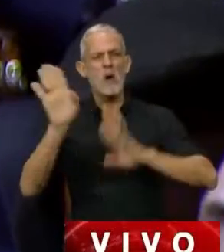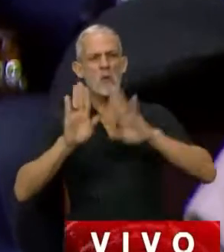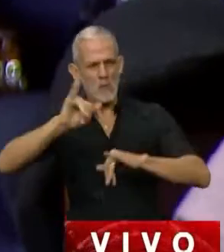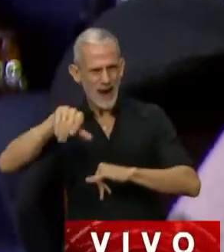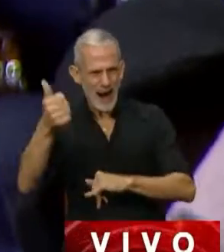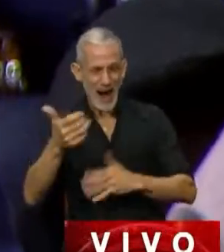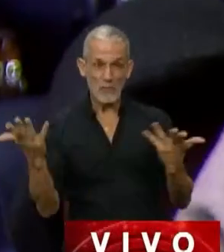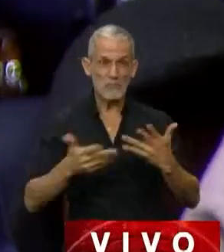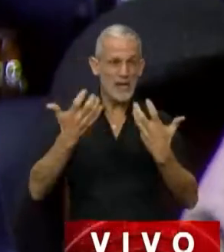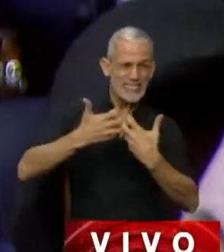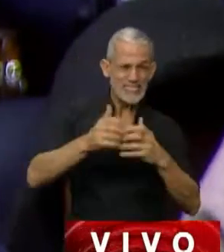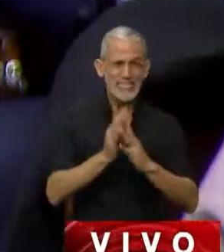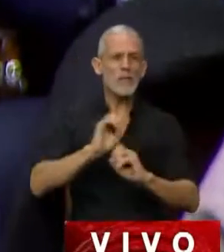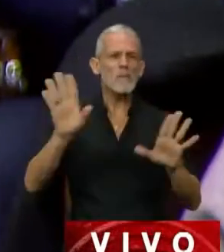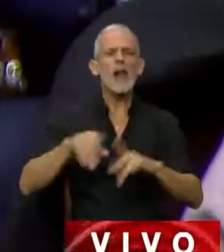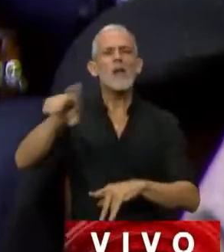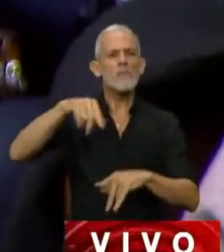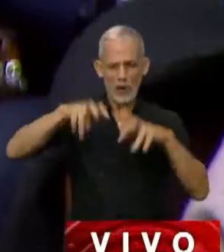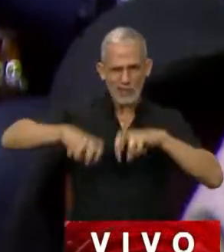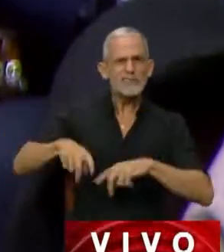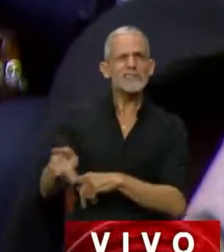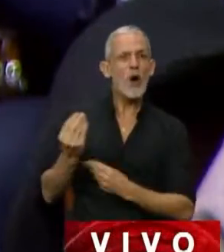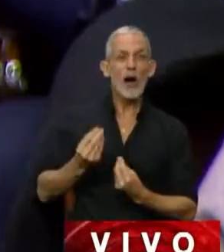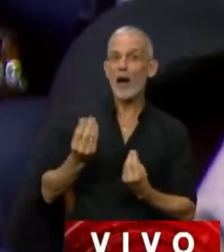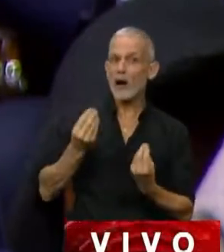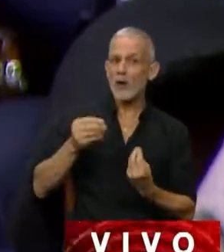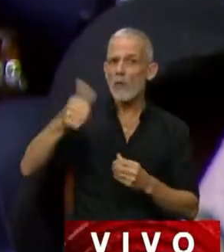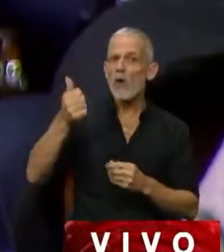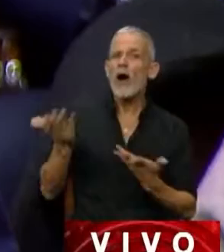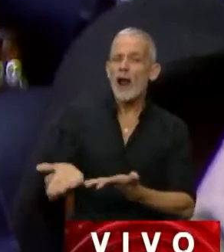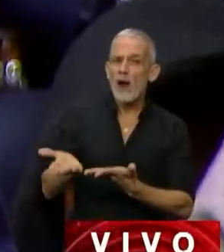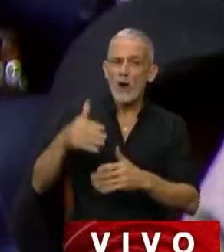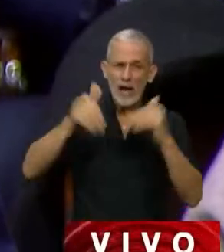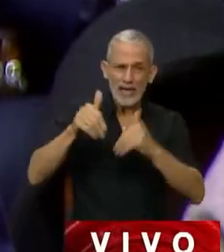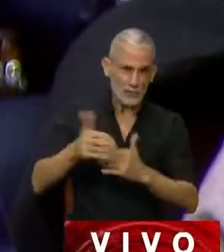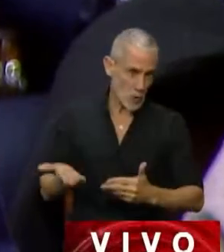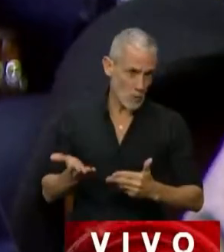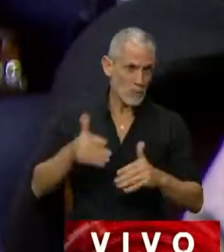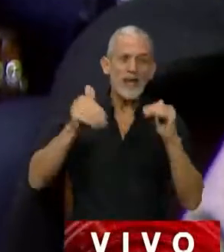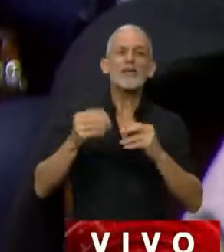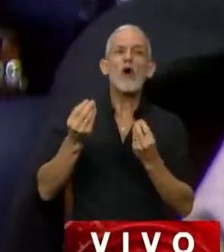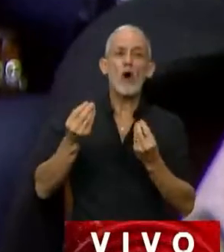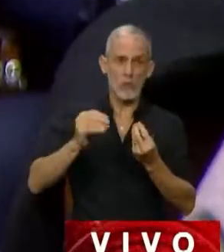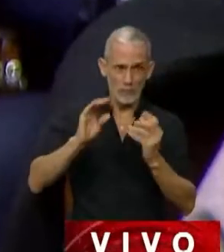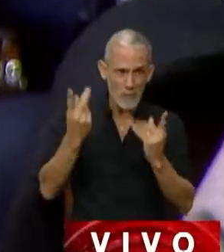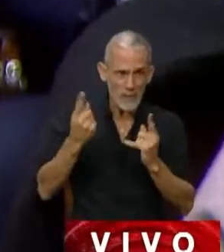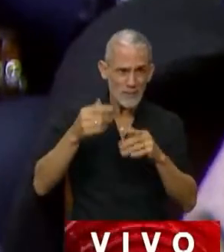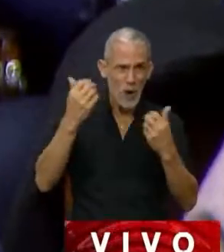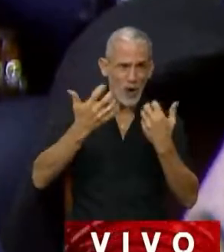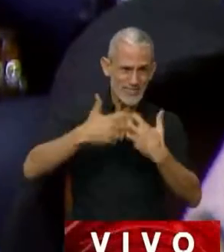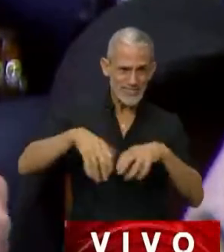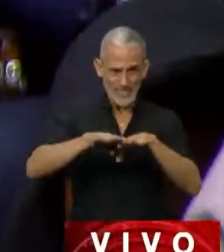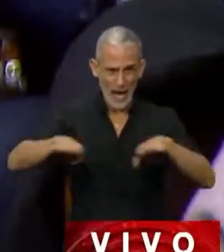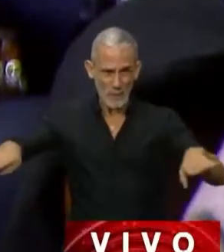sistema, entonces quiere decir por qué están sentados justamente todos ustedes que han sido elegidos justamente por una